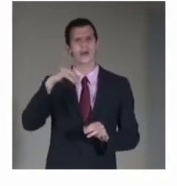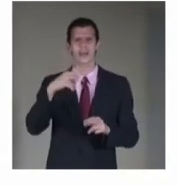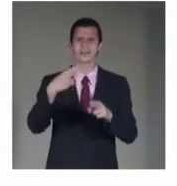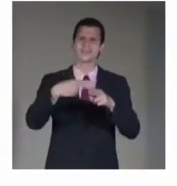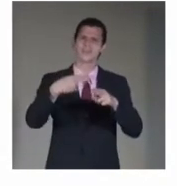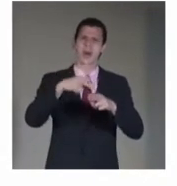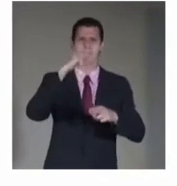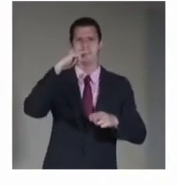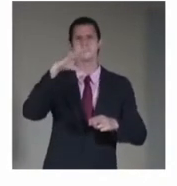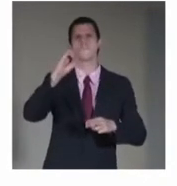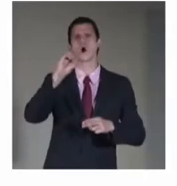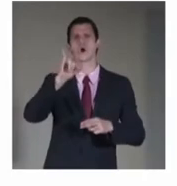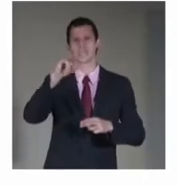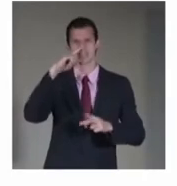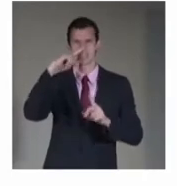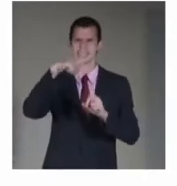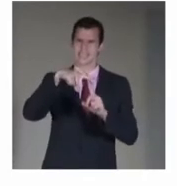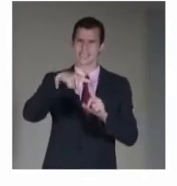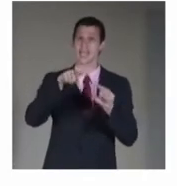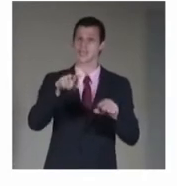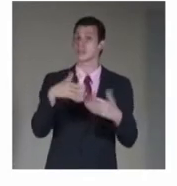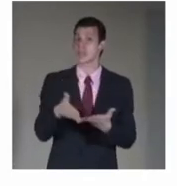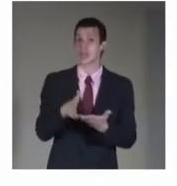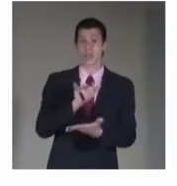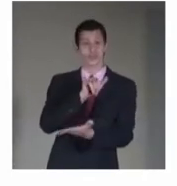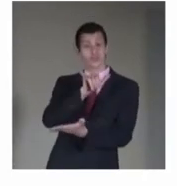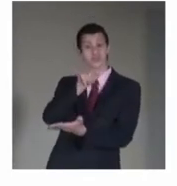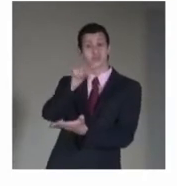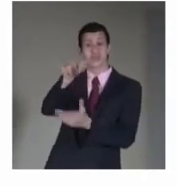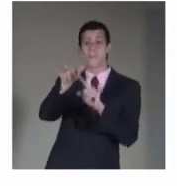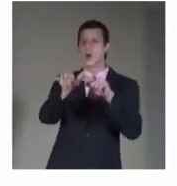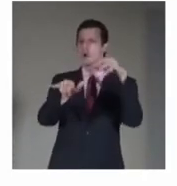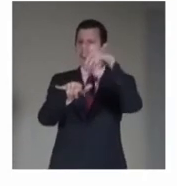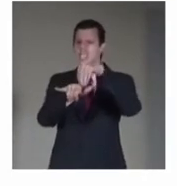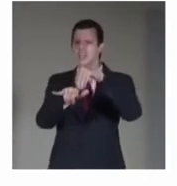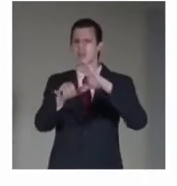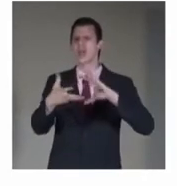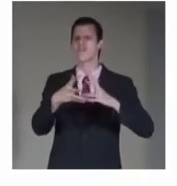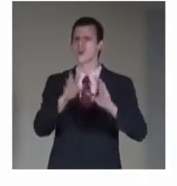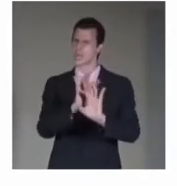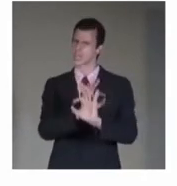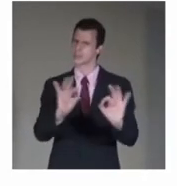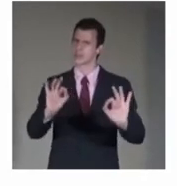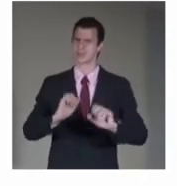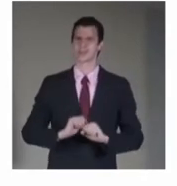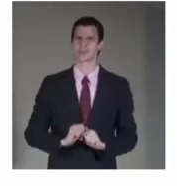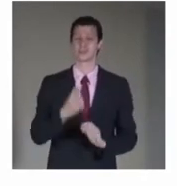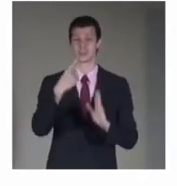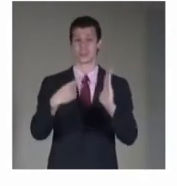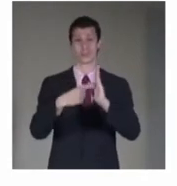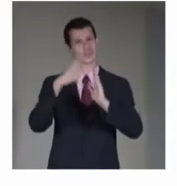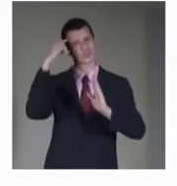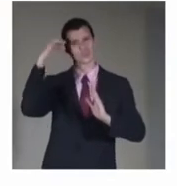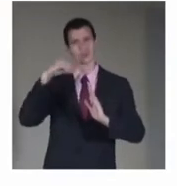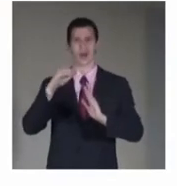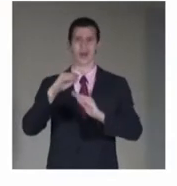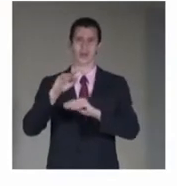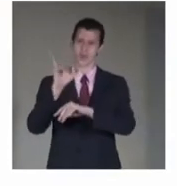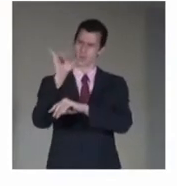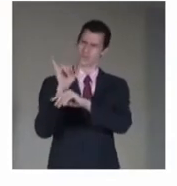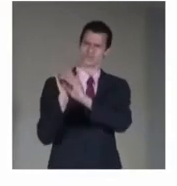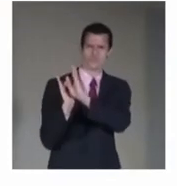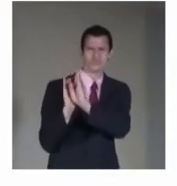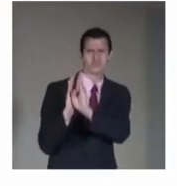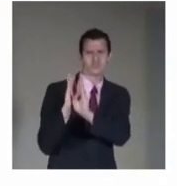no tripulado muy secreto que se lanza con una especie de transbordador sube cumple misiones militares